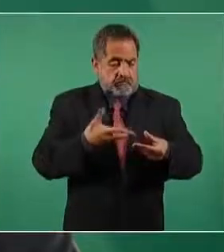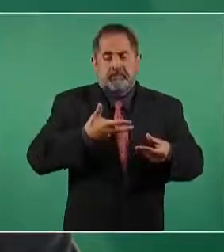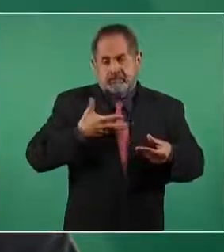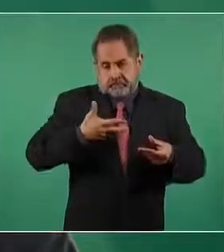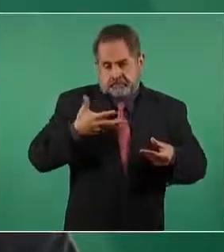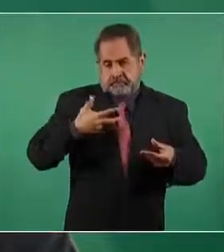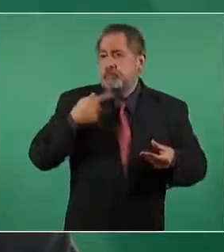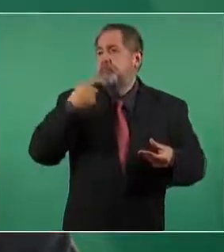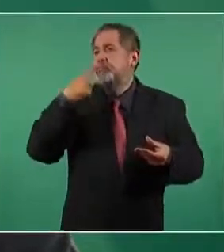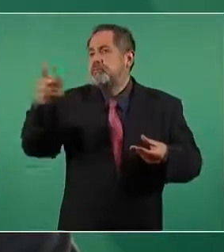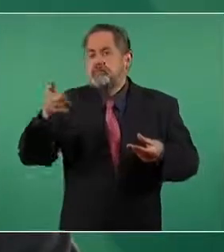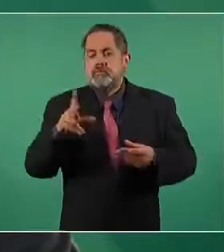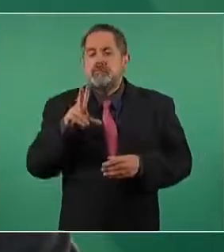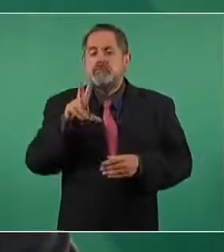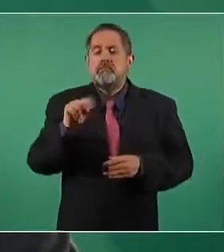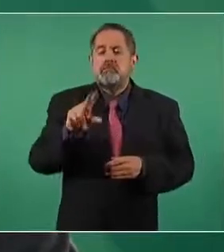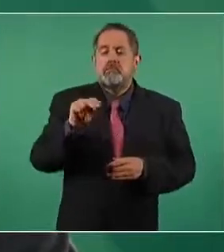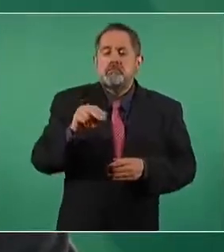sin el ánimo